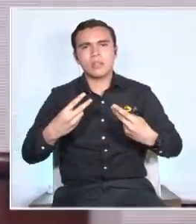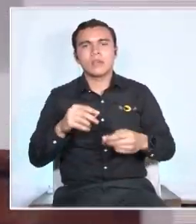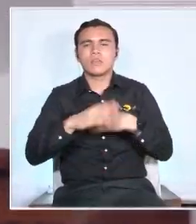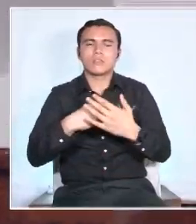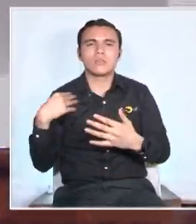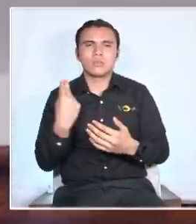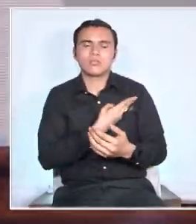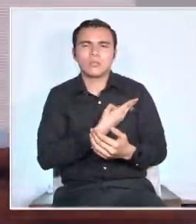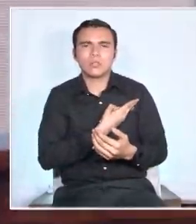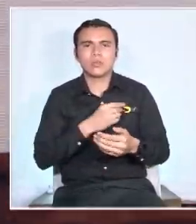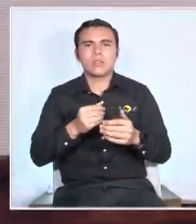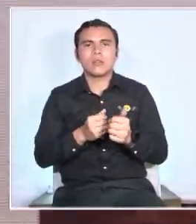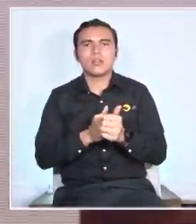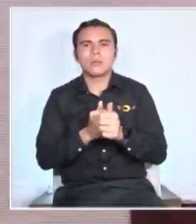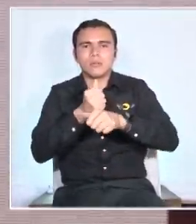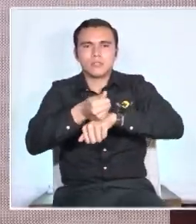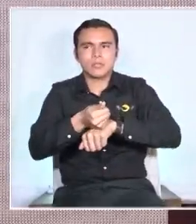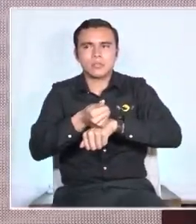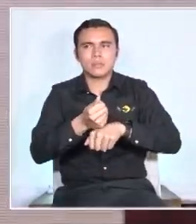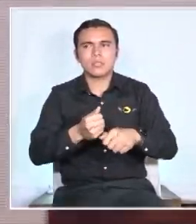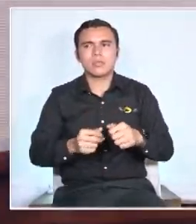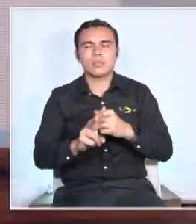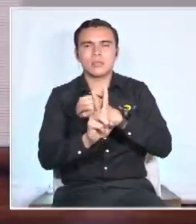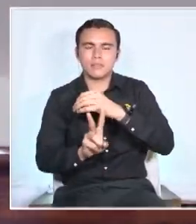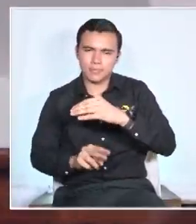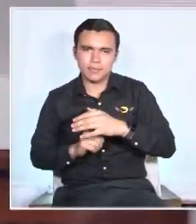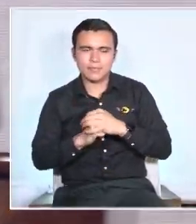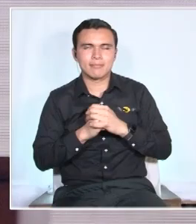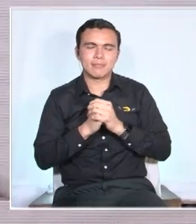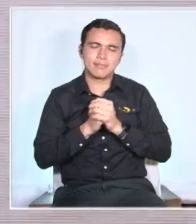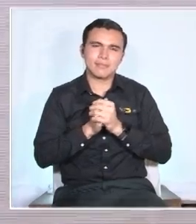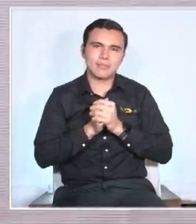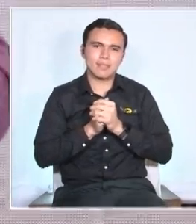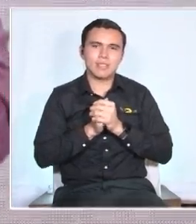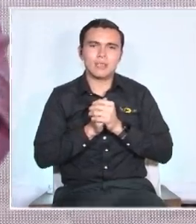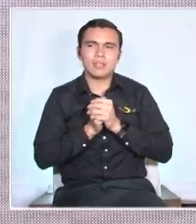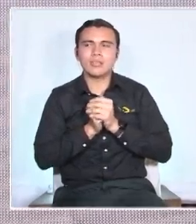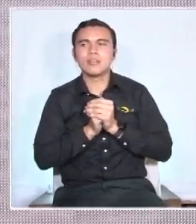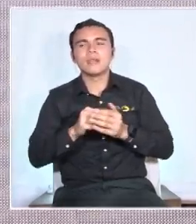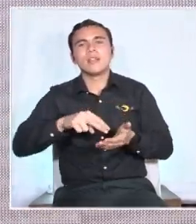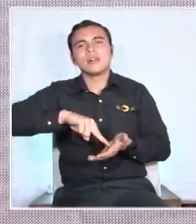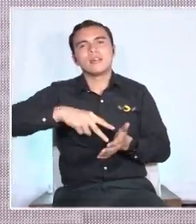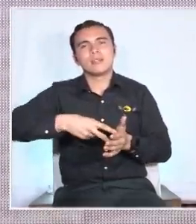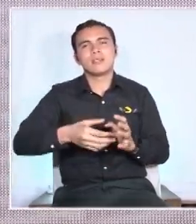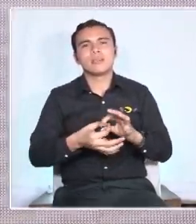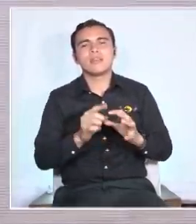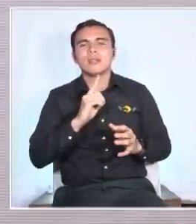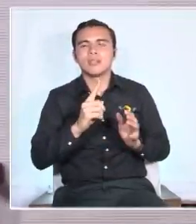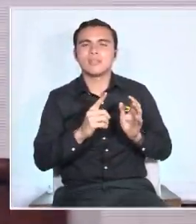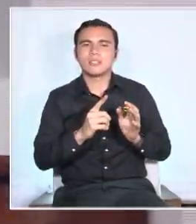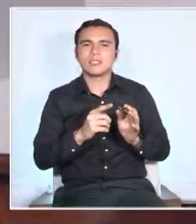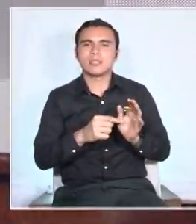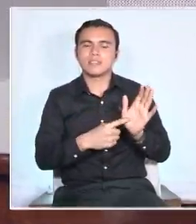por naufragios en la vida. ¿Qué representa un naufragio? Es en aquello que